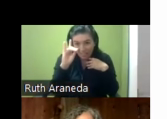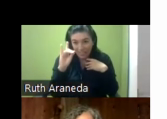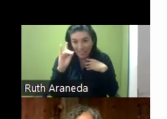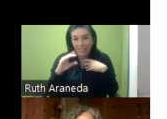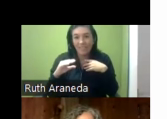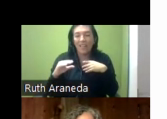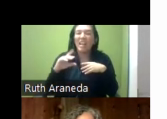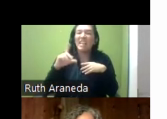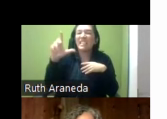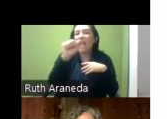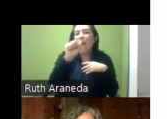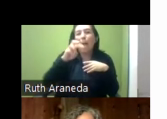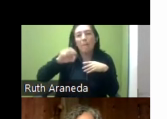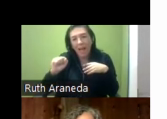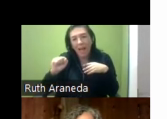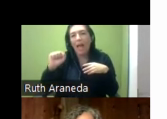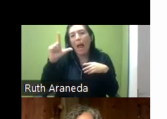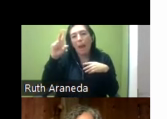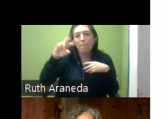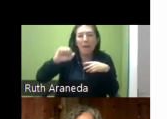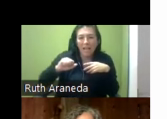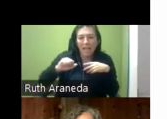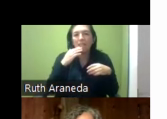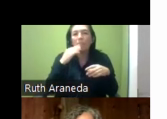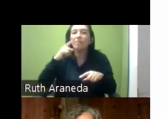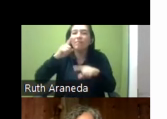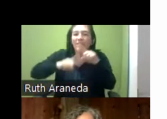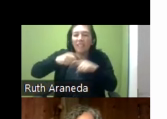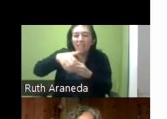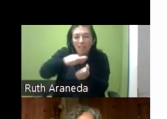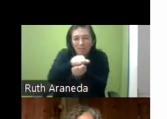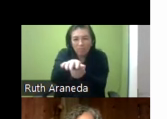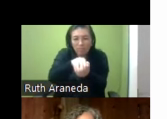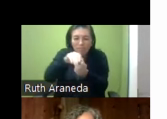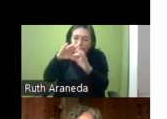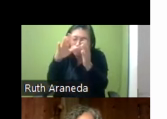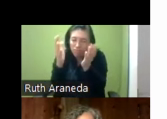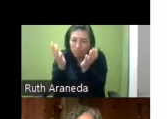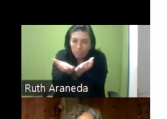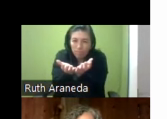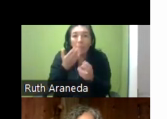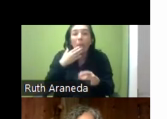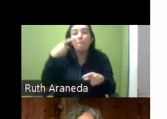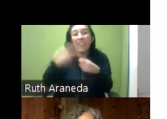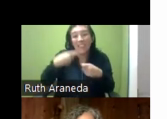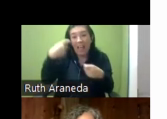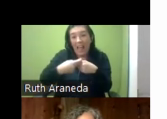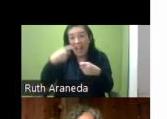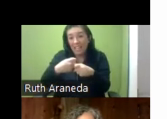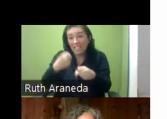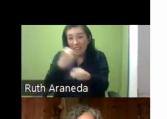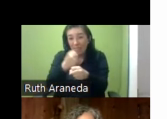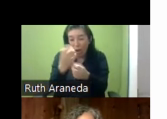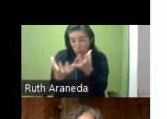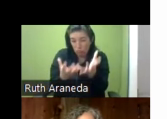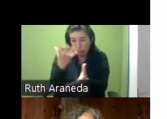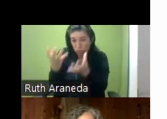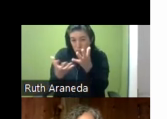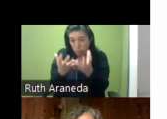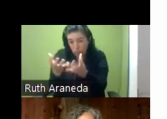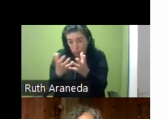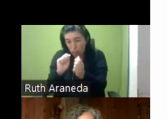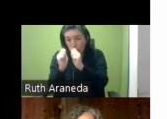la fabricación de cerámica, fundición de metales, trabajo de metales, etc. Todo esto entonces